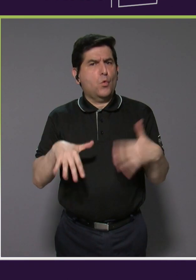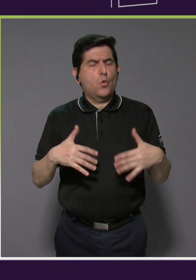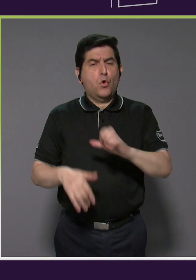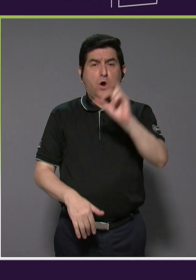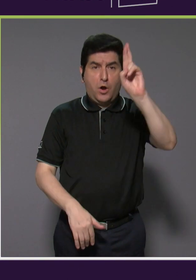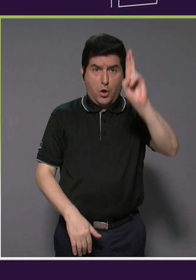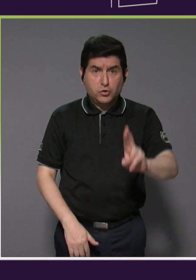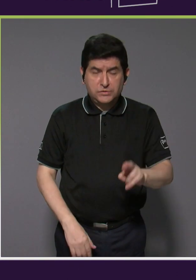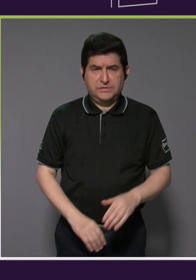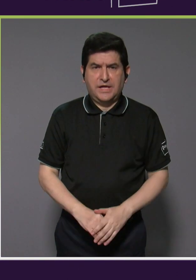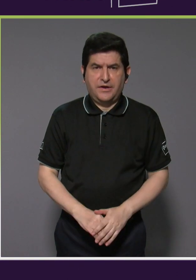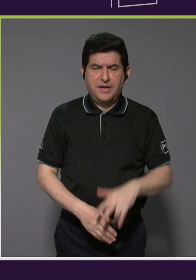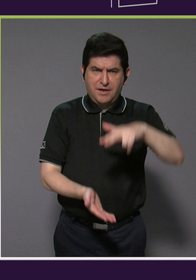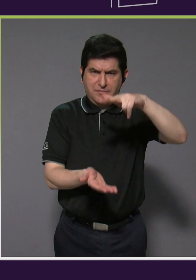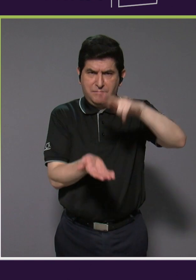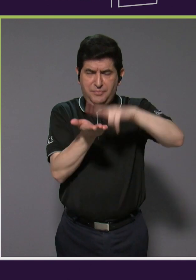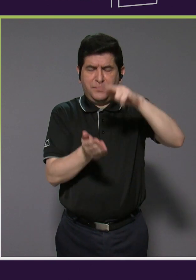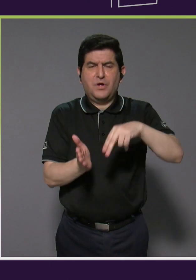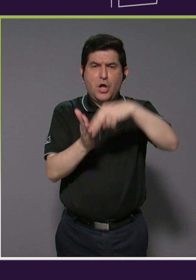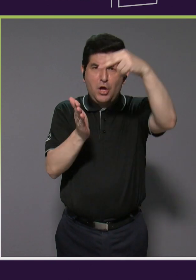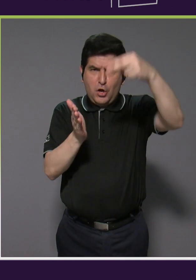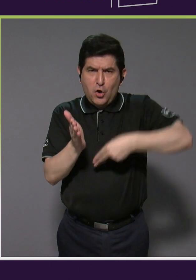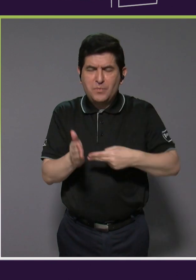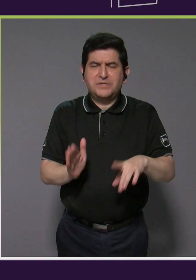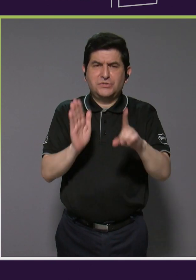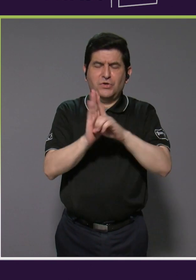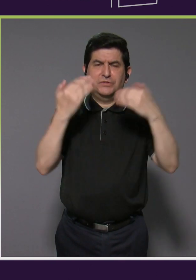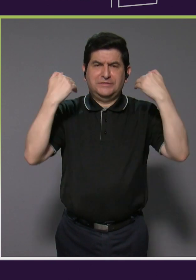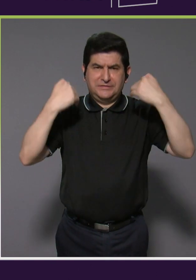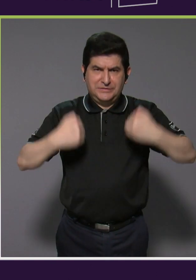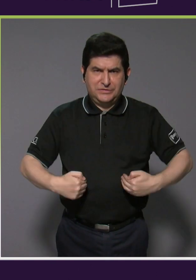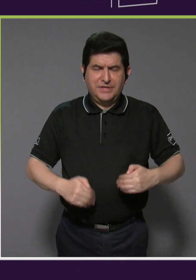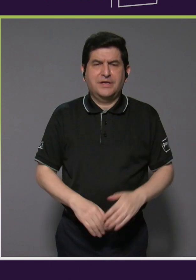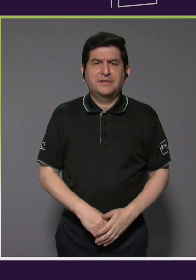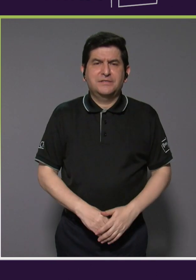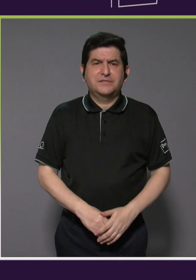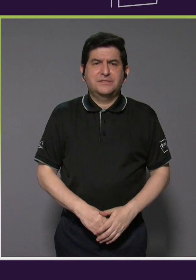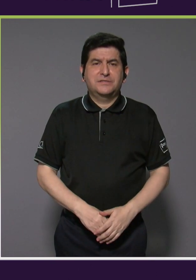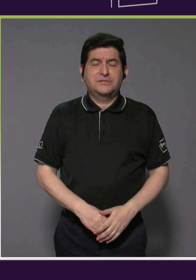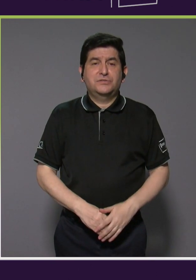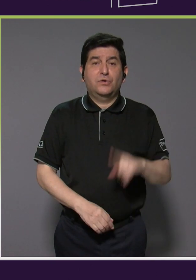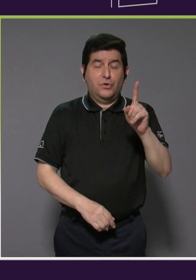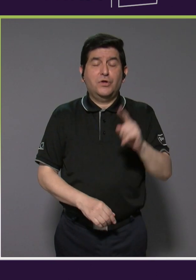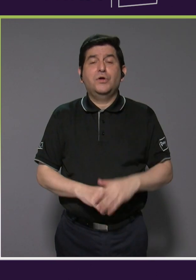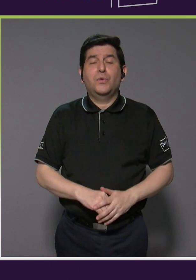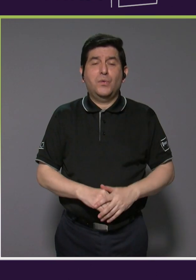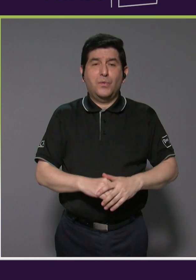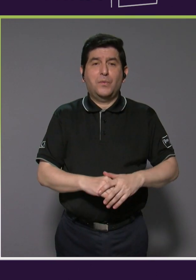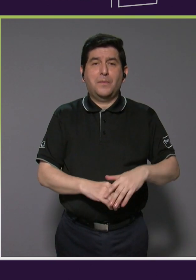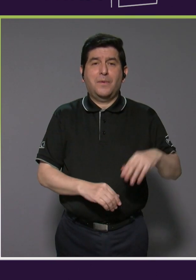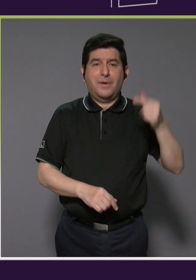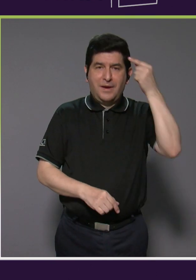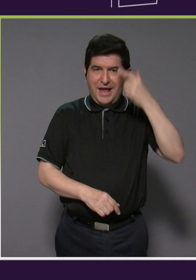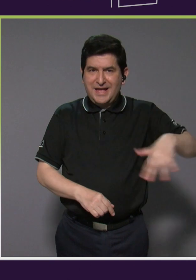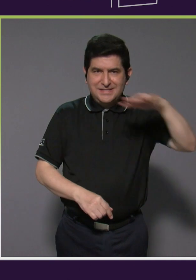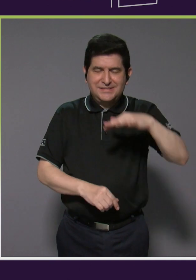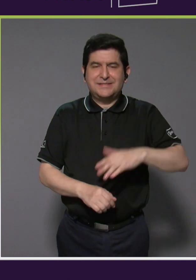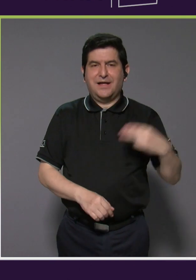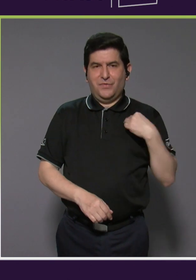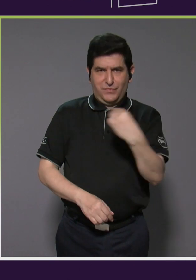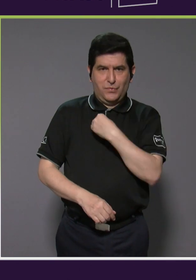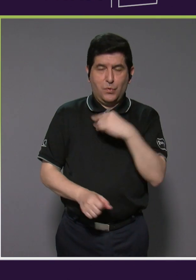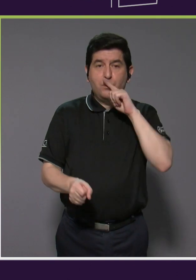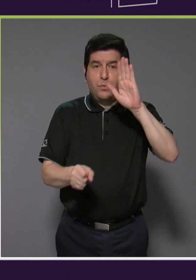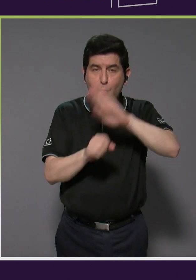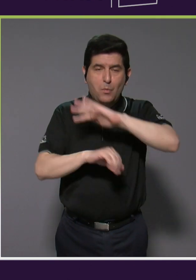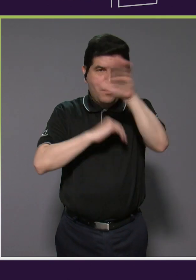Rica ratifica la Convención de los Derechos Humanos y como Estado parte debe cumplir con